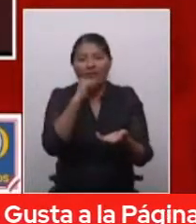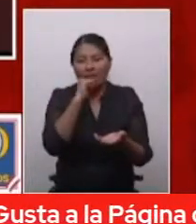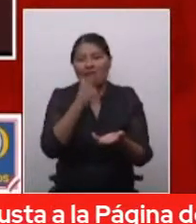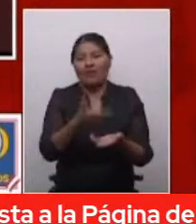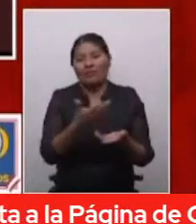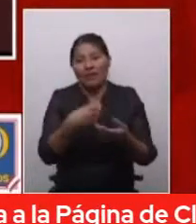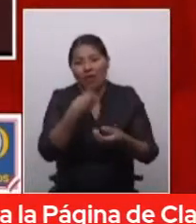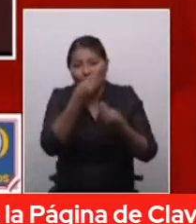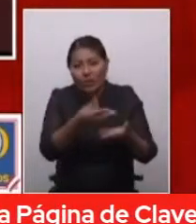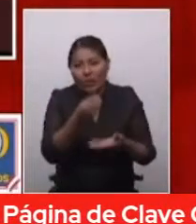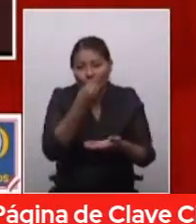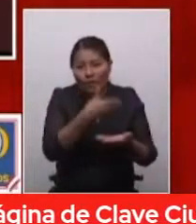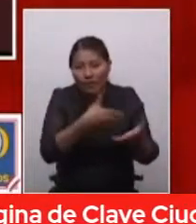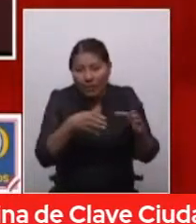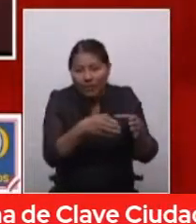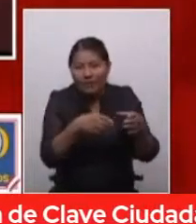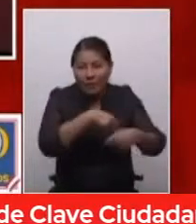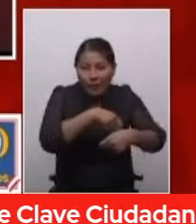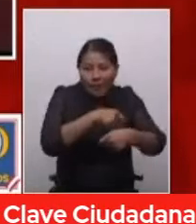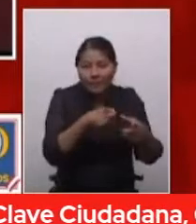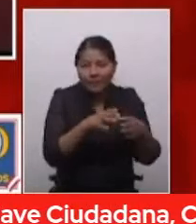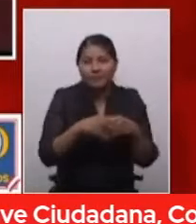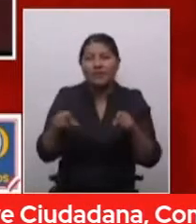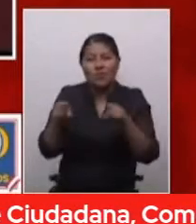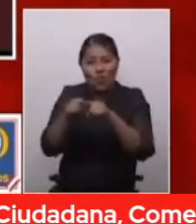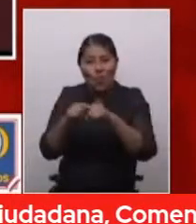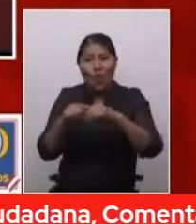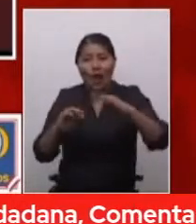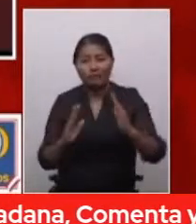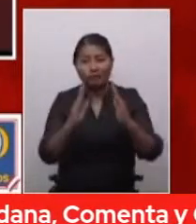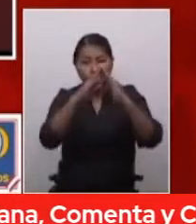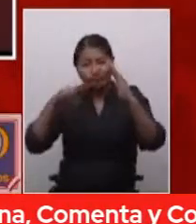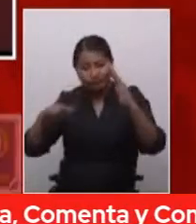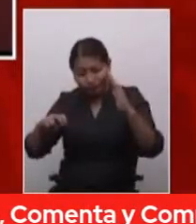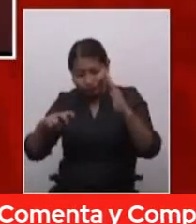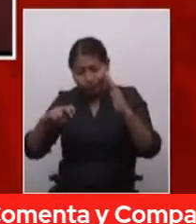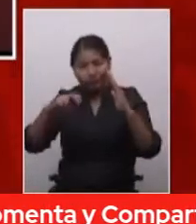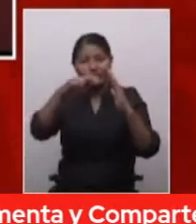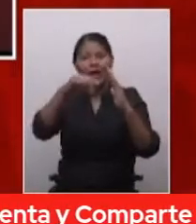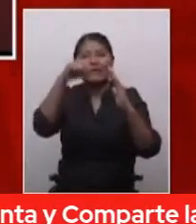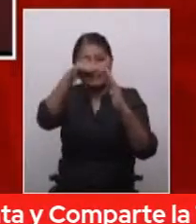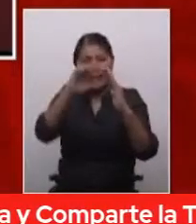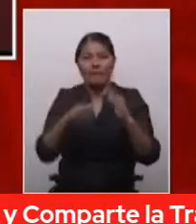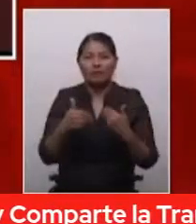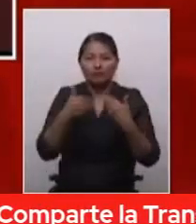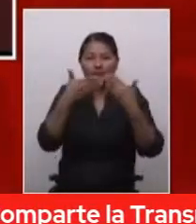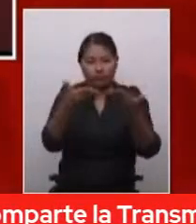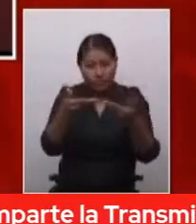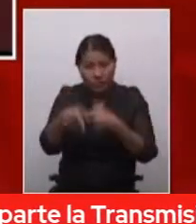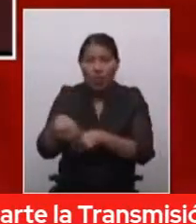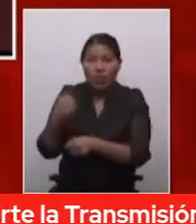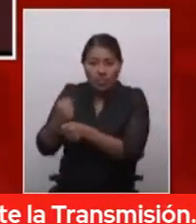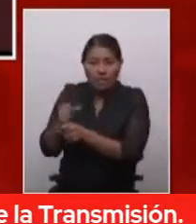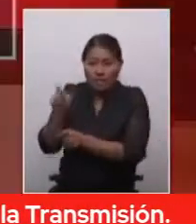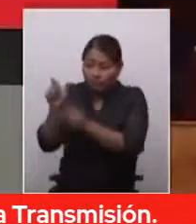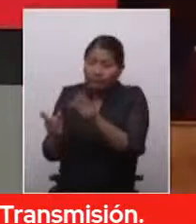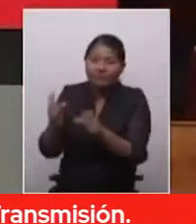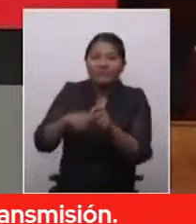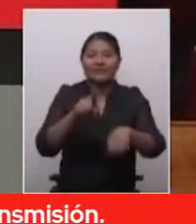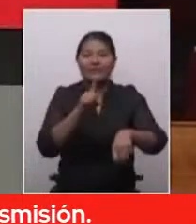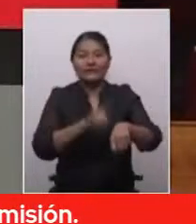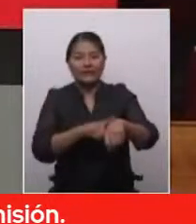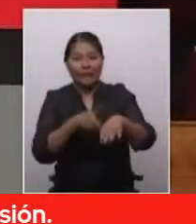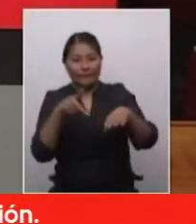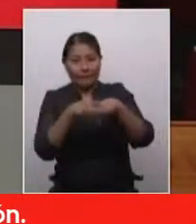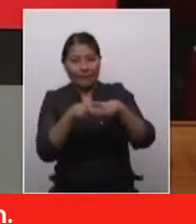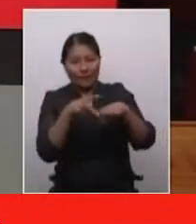una permanente construcción de muros de contención y escaleras en los cerros mediante núcleos ejecutadores, daremos trabajo temporal. Tiempo,